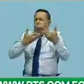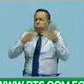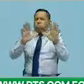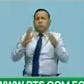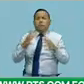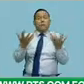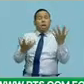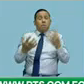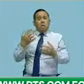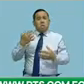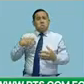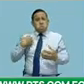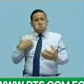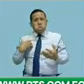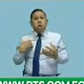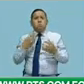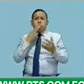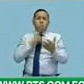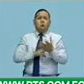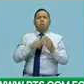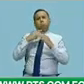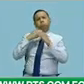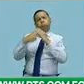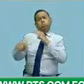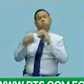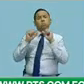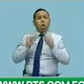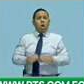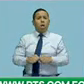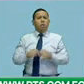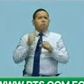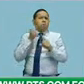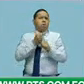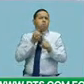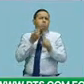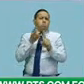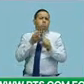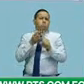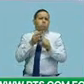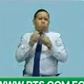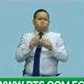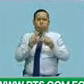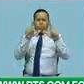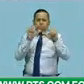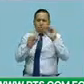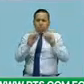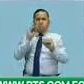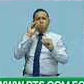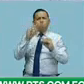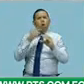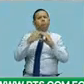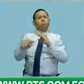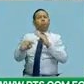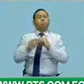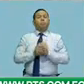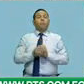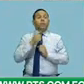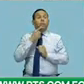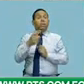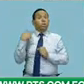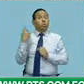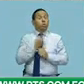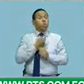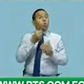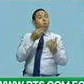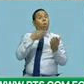reclamos. También pueden hacerlo a través de call center o a través de la página web. Mencionó que no se está cobrando intereses y al